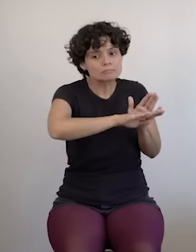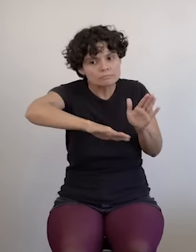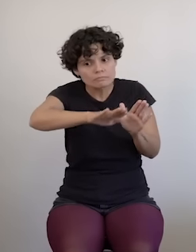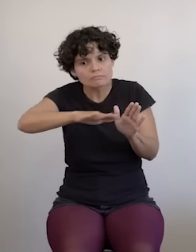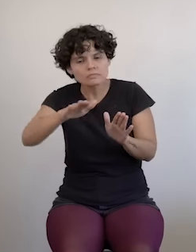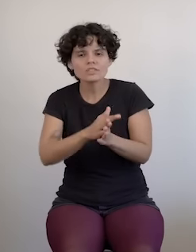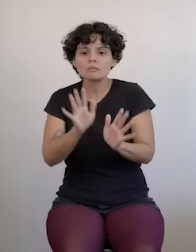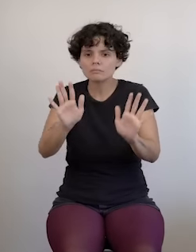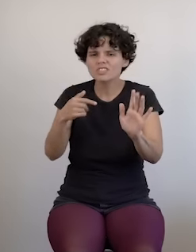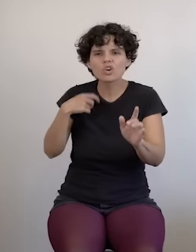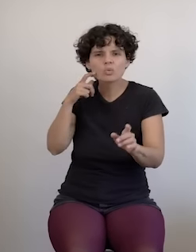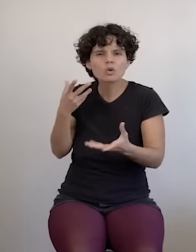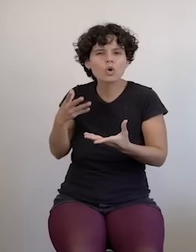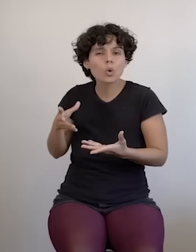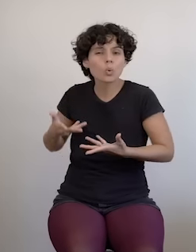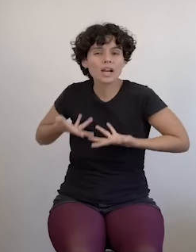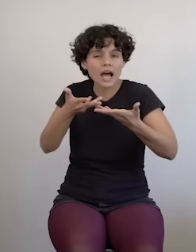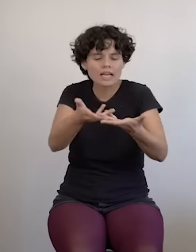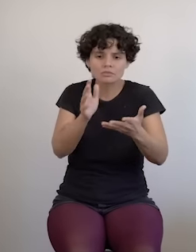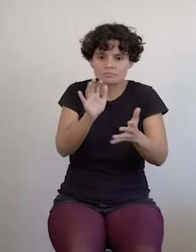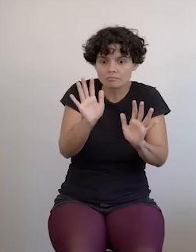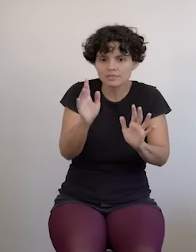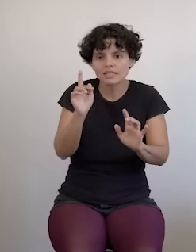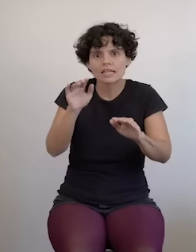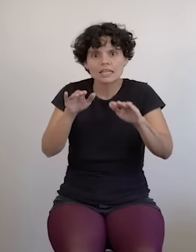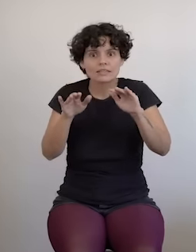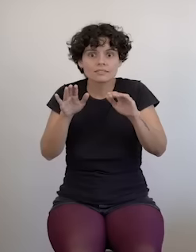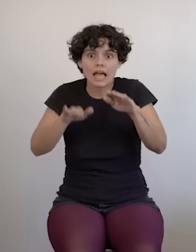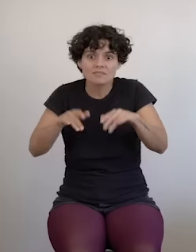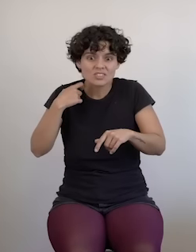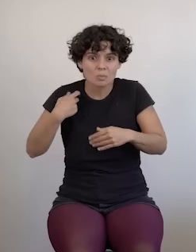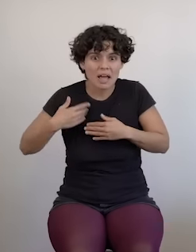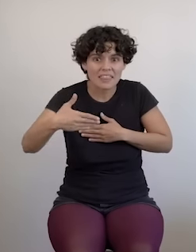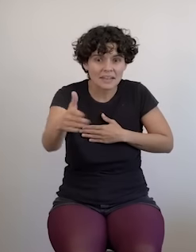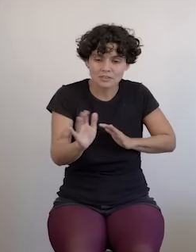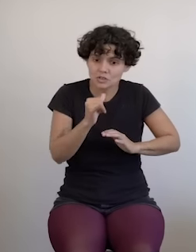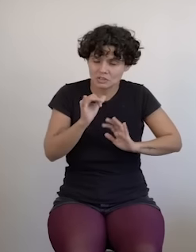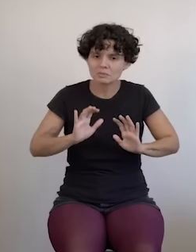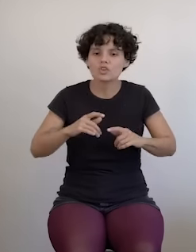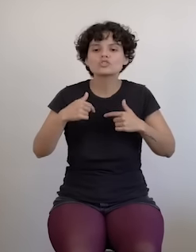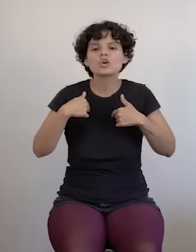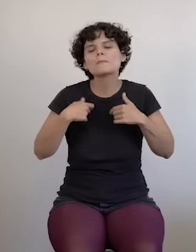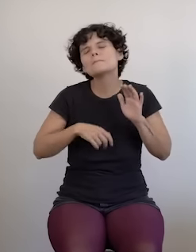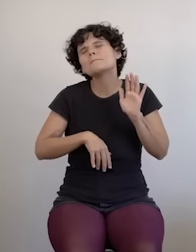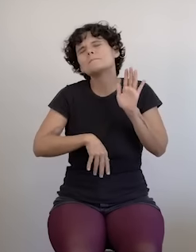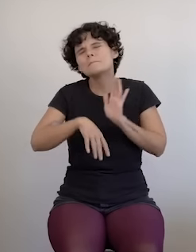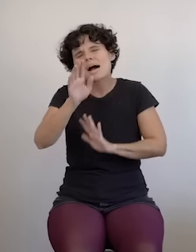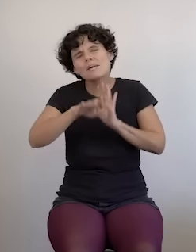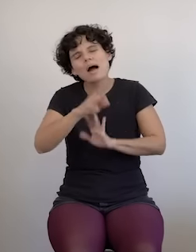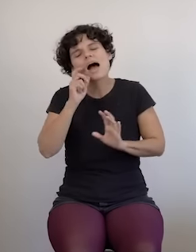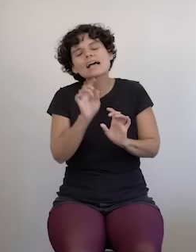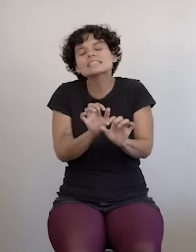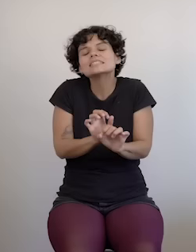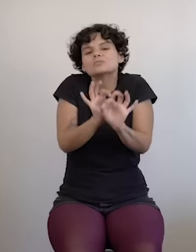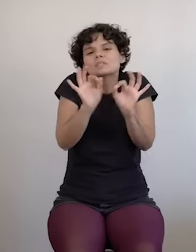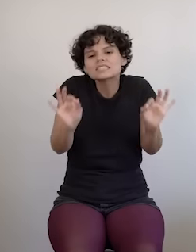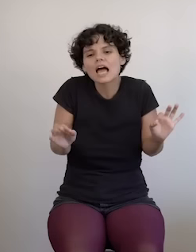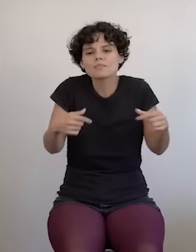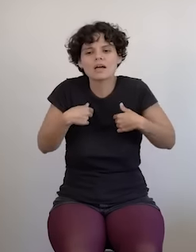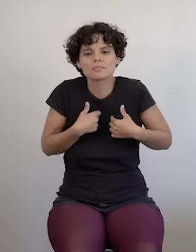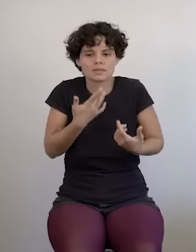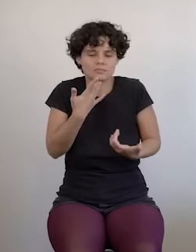estoy adelantando, sí, no, ¿cachai? Por favor. Voy a empezar por lo más simbólico, que soy regalarte nomás material para vos, estáis perro gordo, así, ¿cachai?